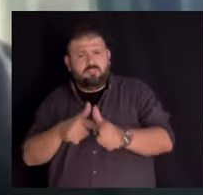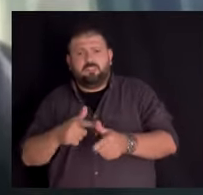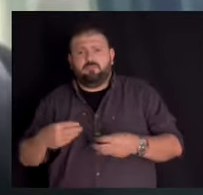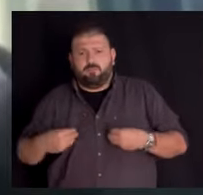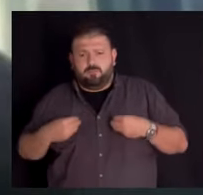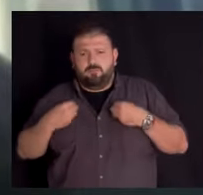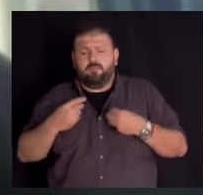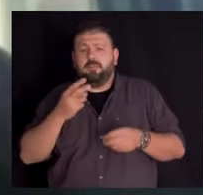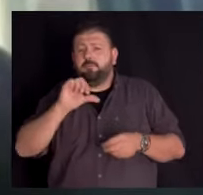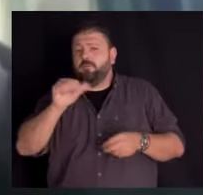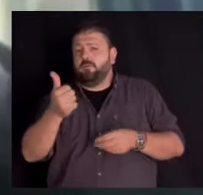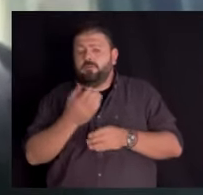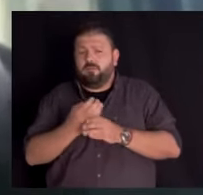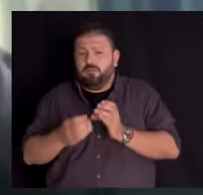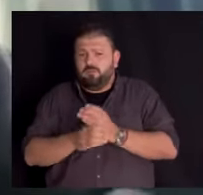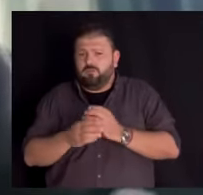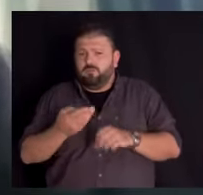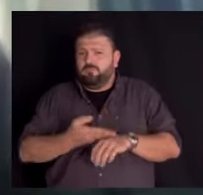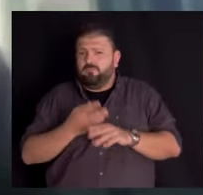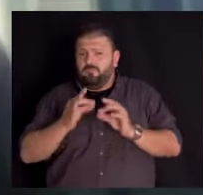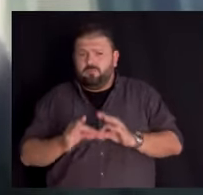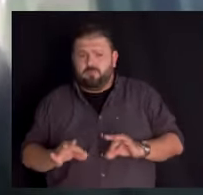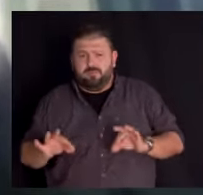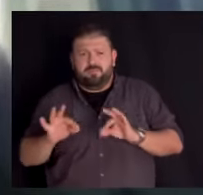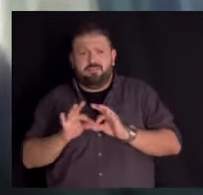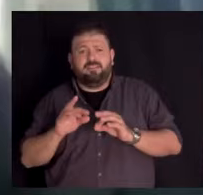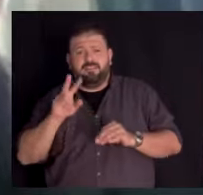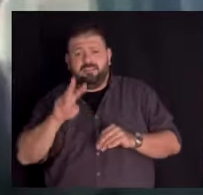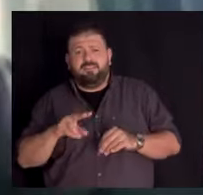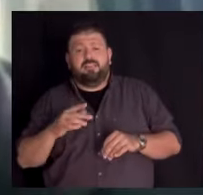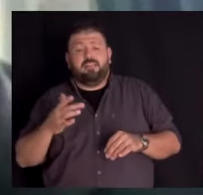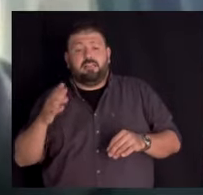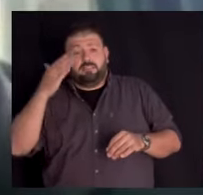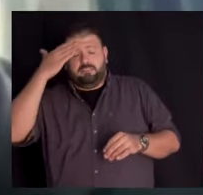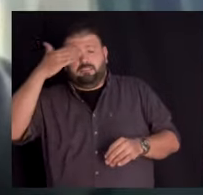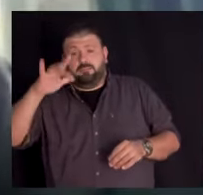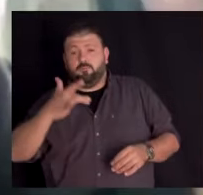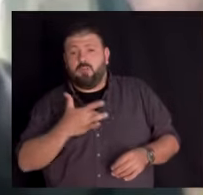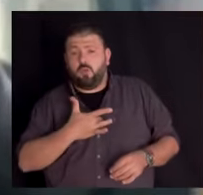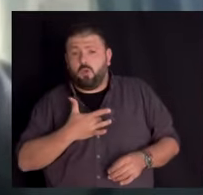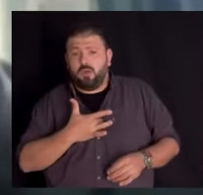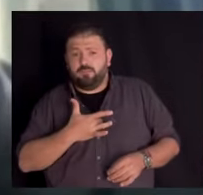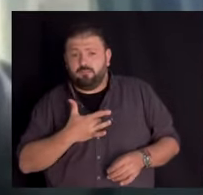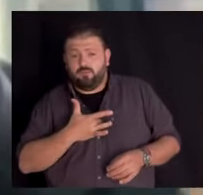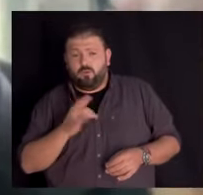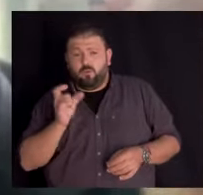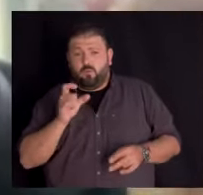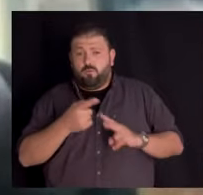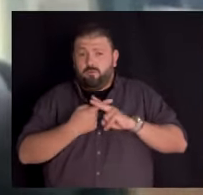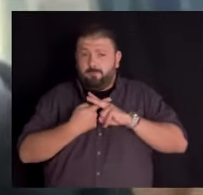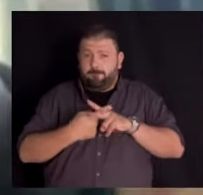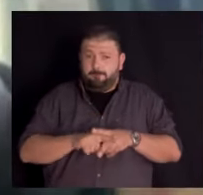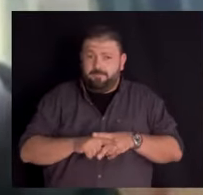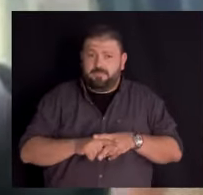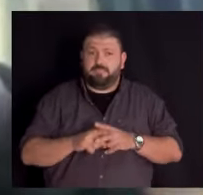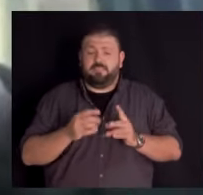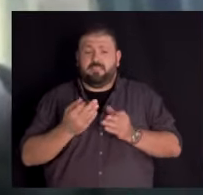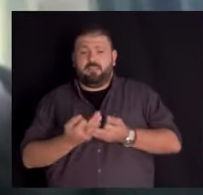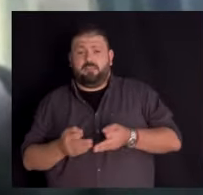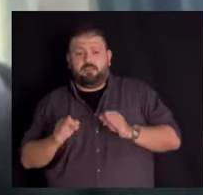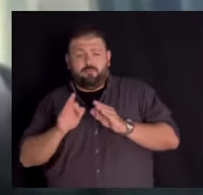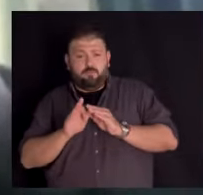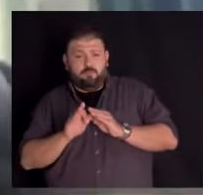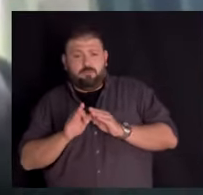órgano importante que es una bomba, el corazón. Desde que empieza en su formación